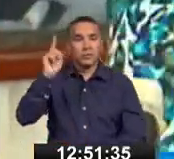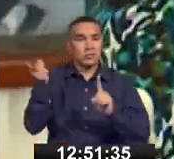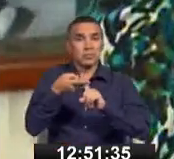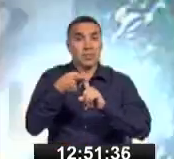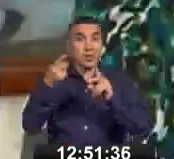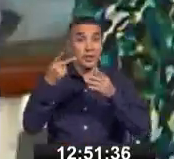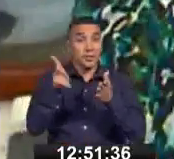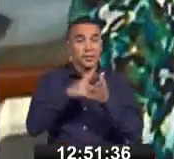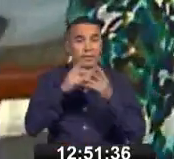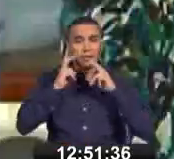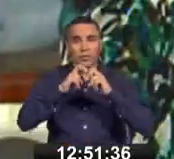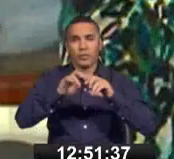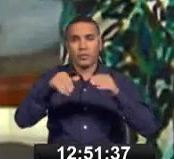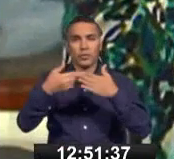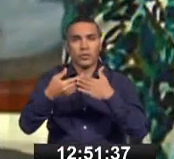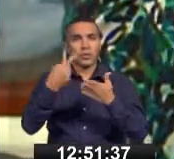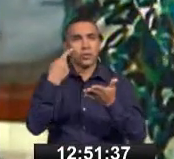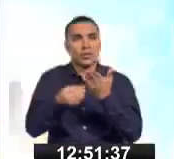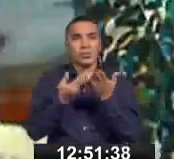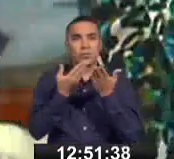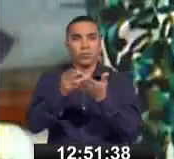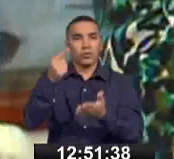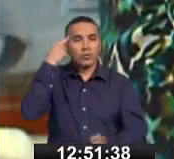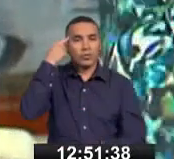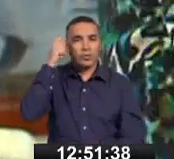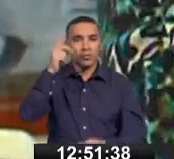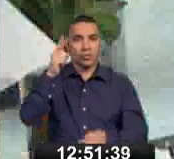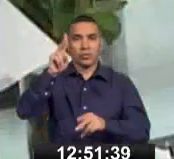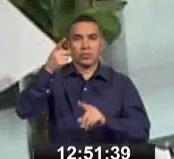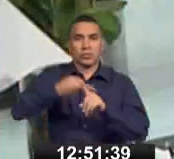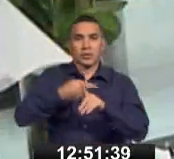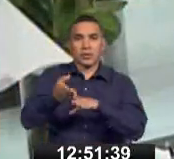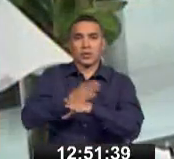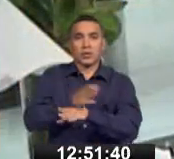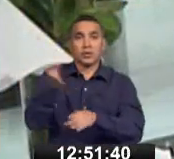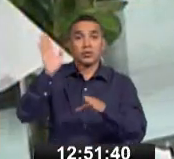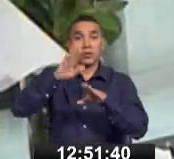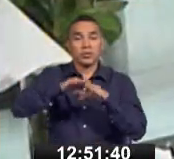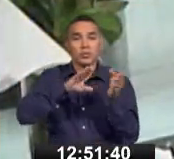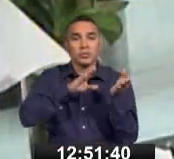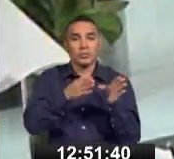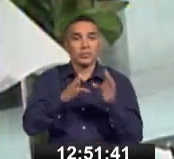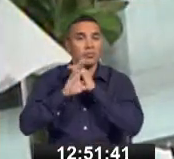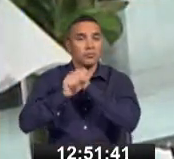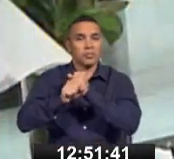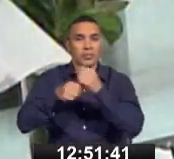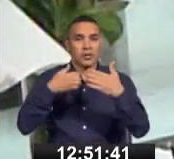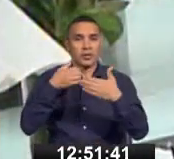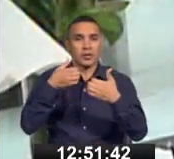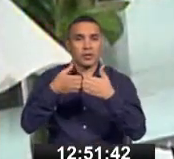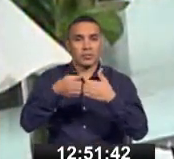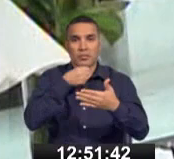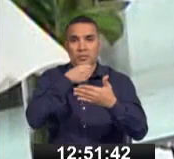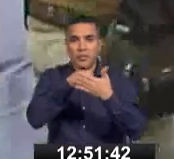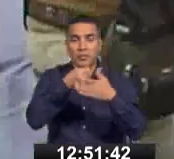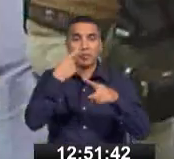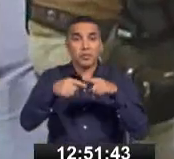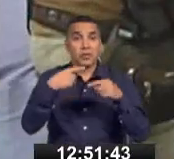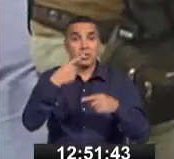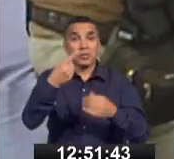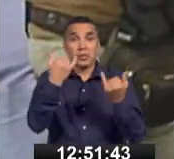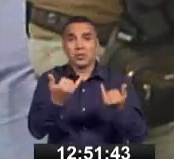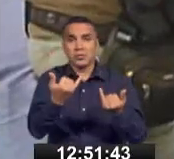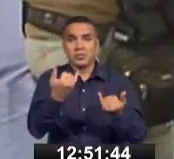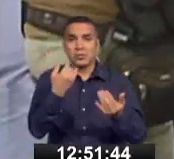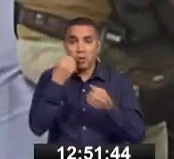la información desclasificada que entregó el gobierno hace 2 meses sobre el secuestro del equipo periodístico de Diario El Comercio, pero según indicaron,